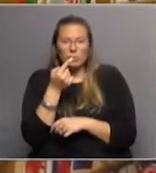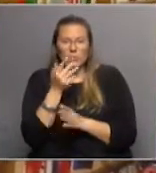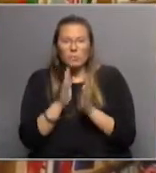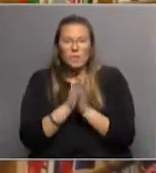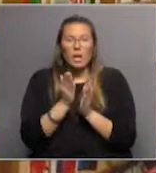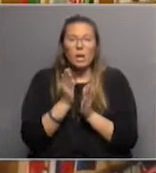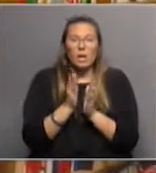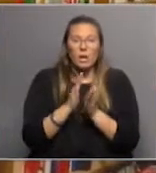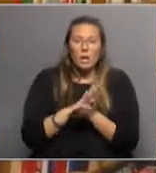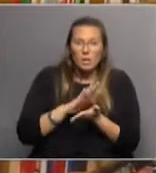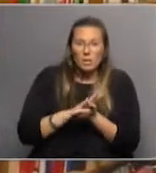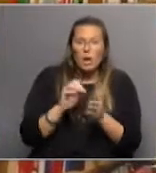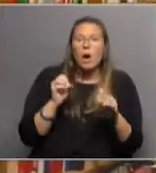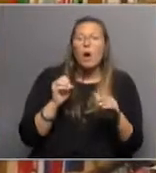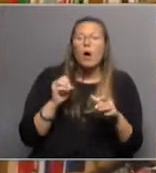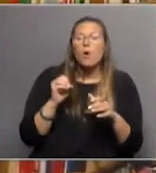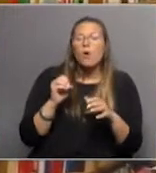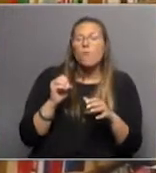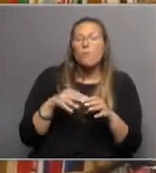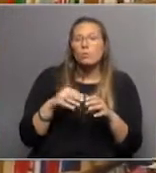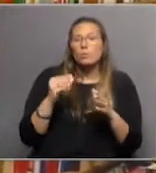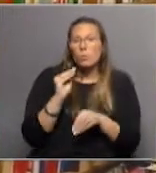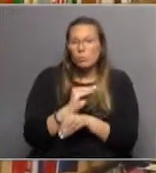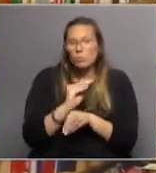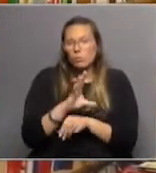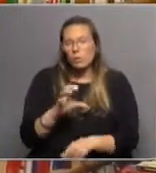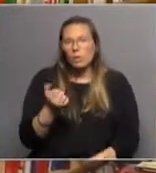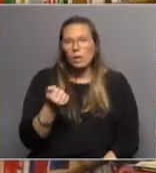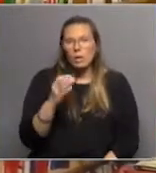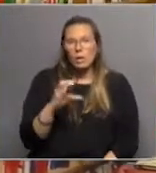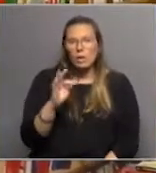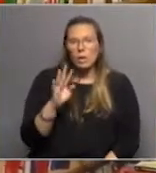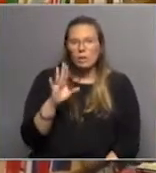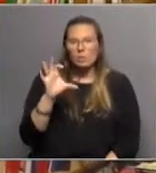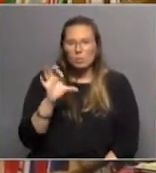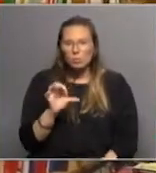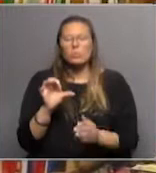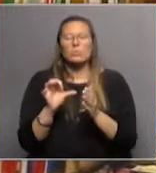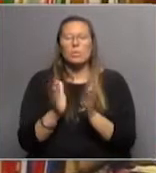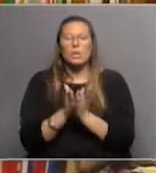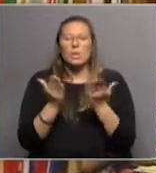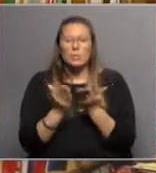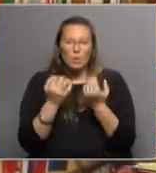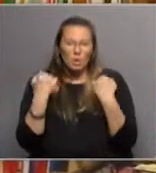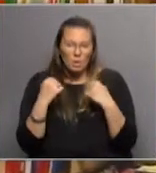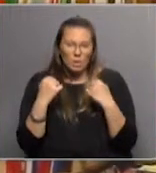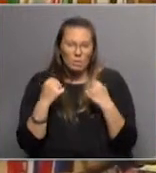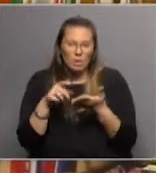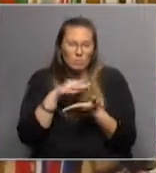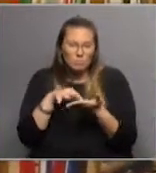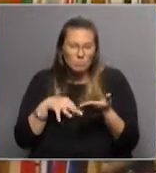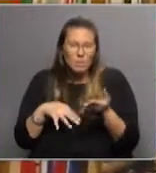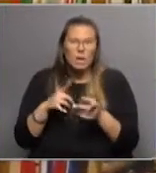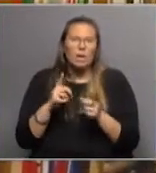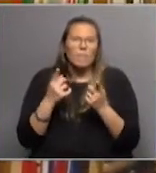las editoriales como Fondo de Cultura, Cactus, libros de ensayo, puntualmente, que es lo que nosotros tratamos siempre de